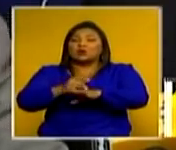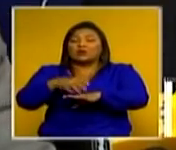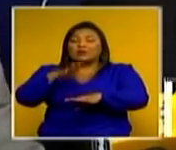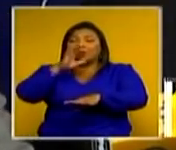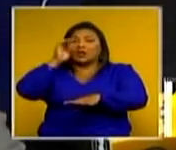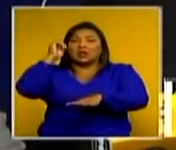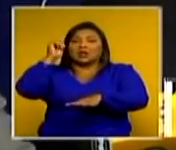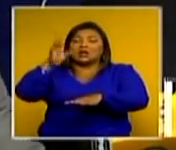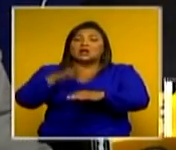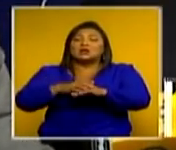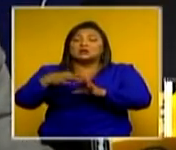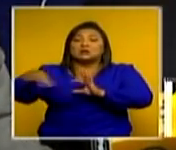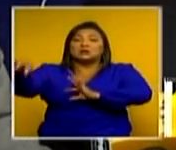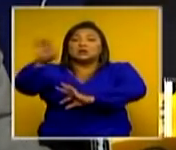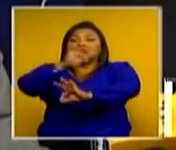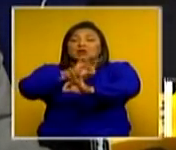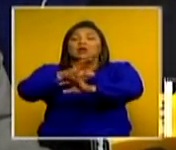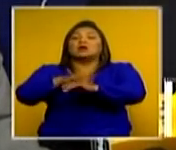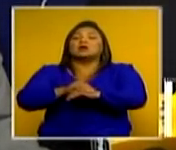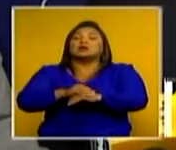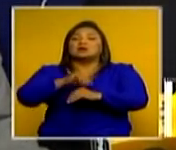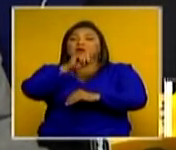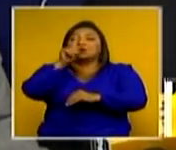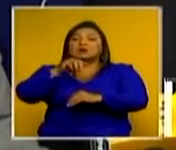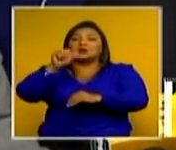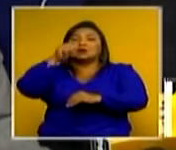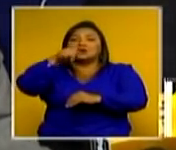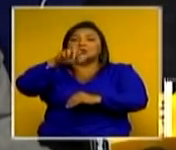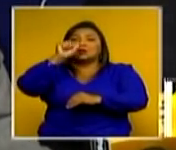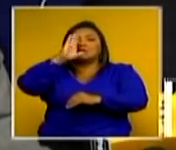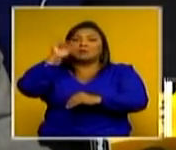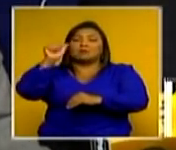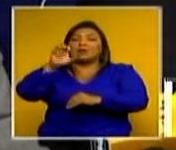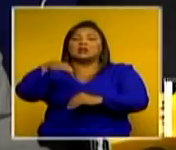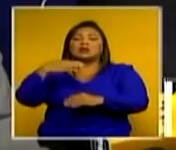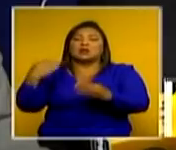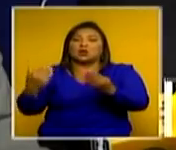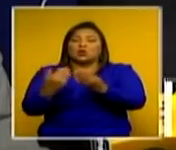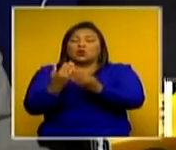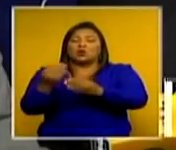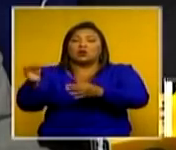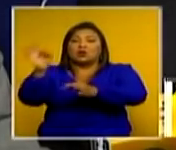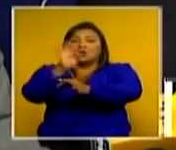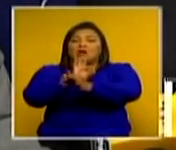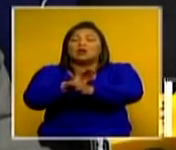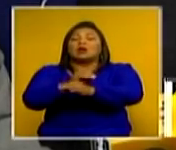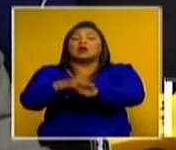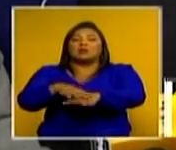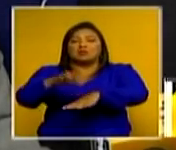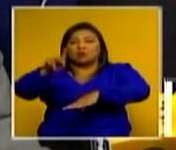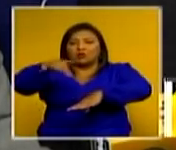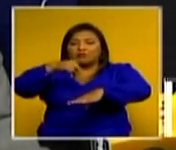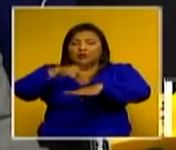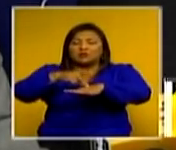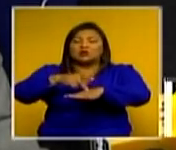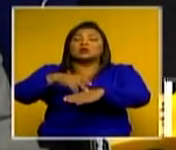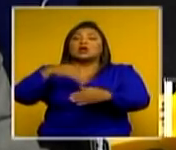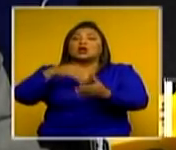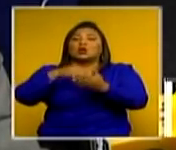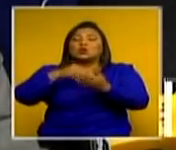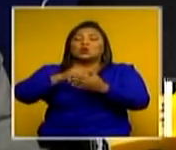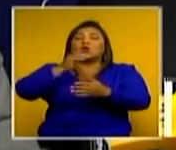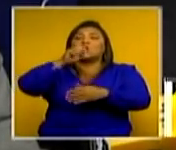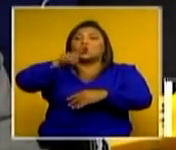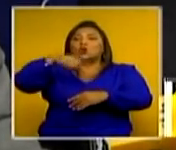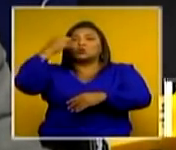caso el coronel césar zapata director nacional como director nacional de tránsito tiene maestría tiene estudios en el exterior en chile en mexico en